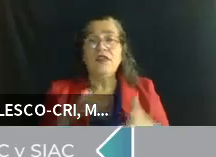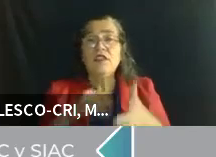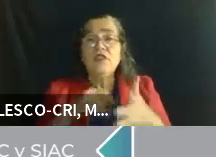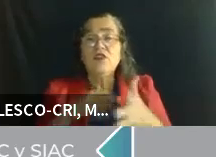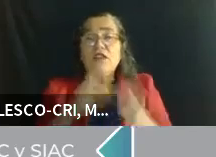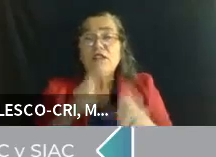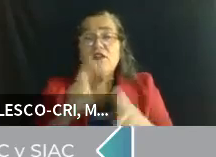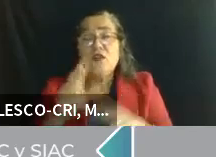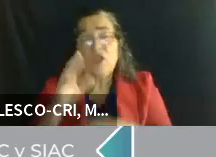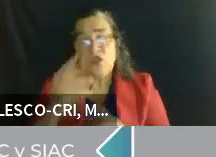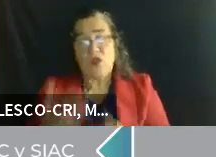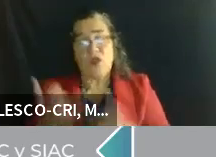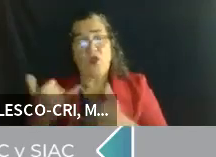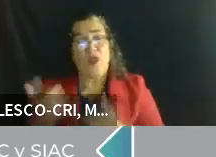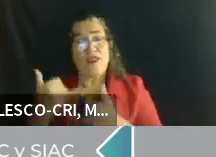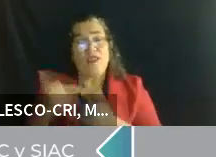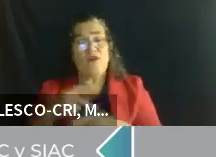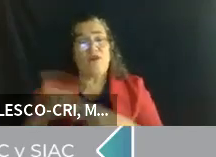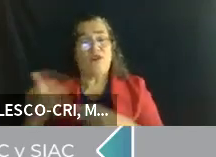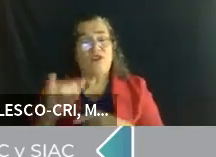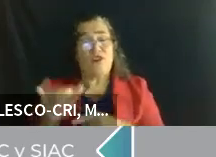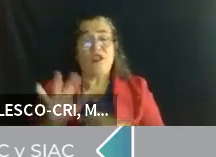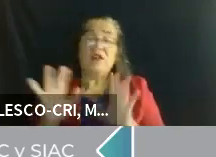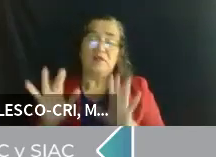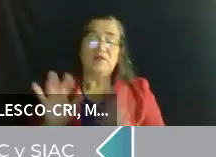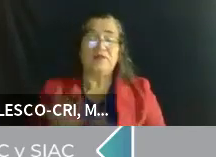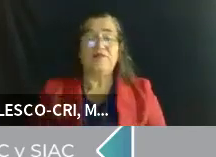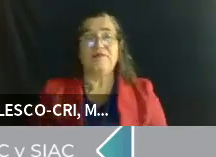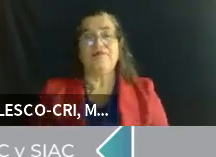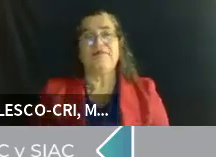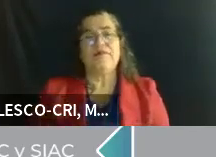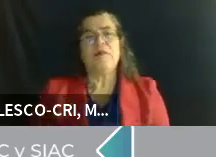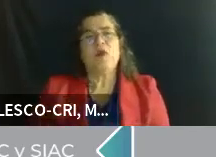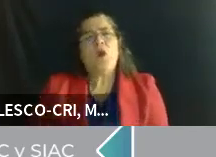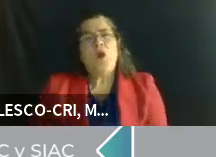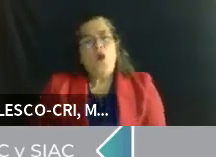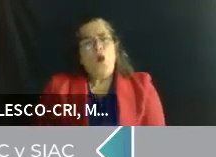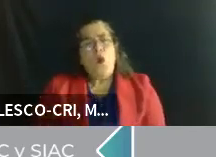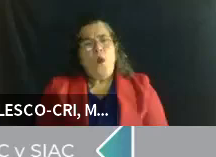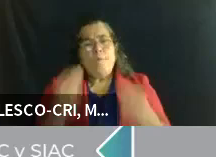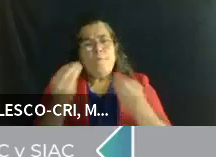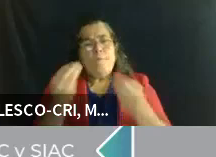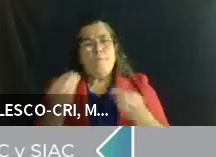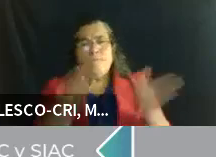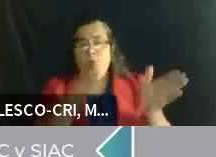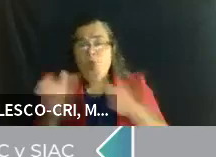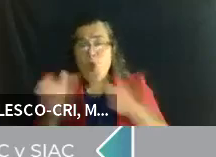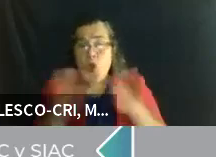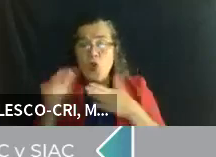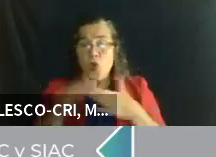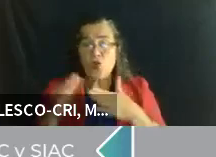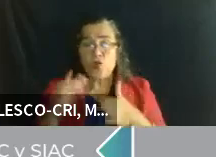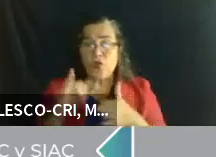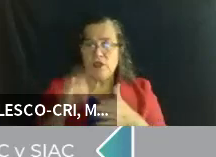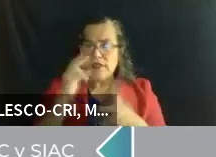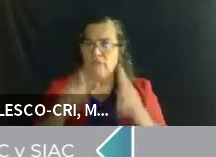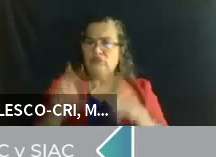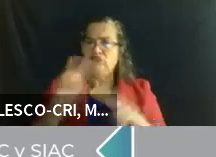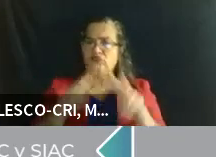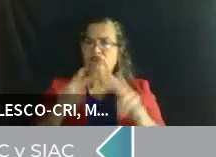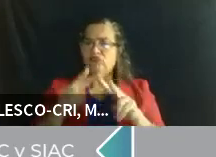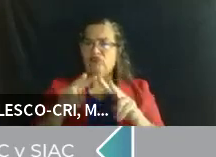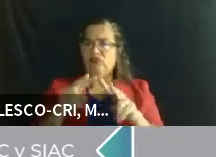actualización profesional. Lo otro también, que en muchos planes de estudio se comienza a visualizar, es que los planes ya prevén